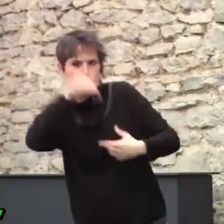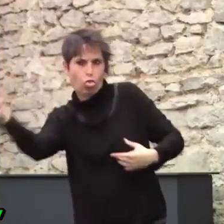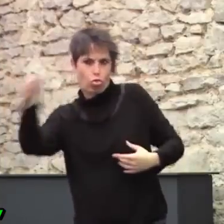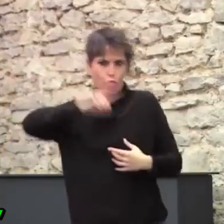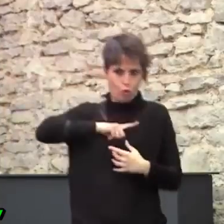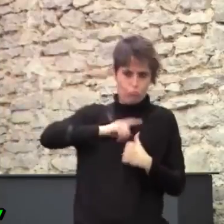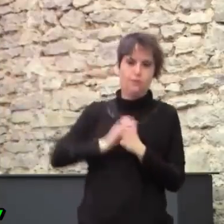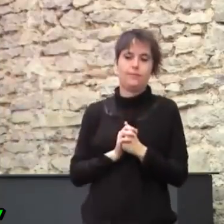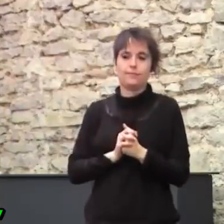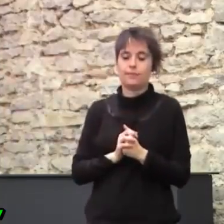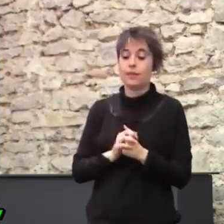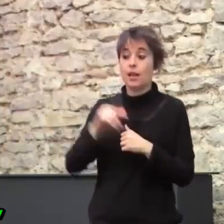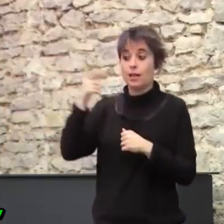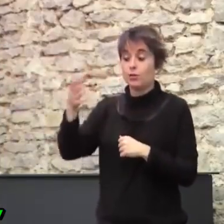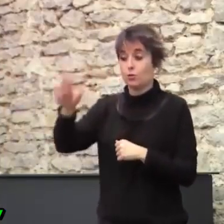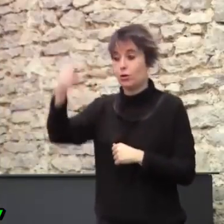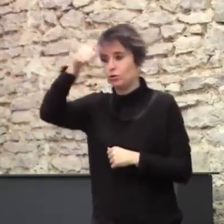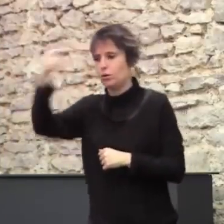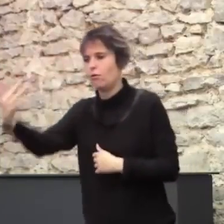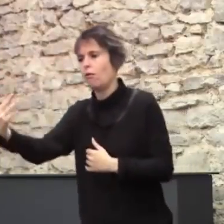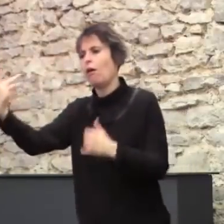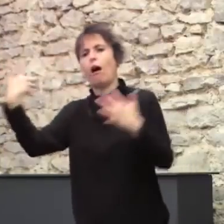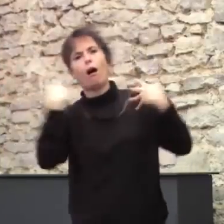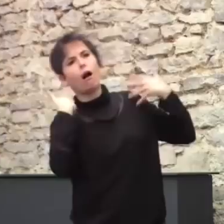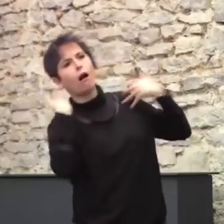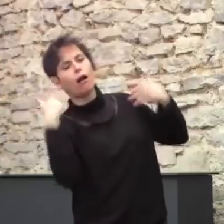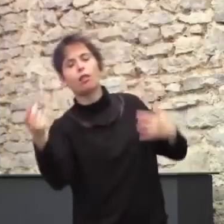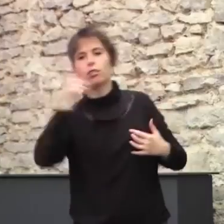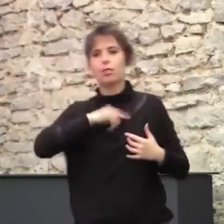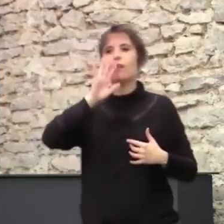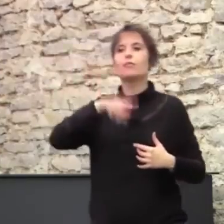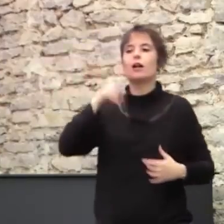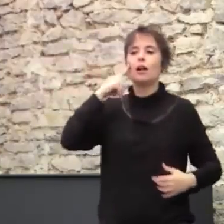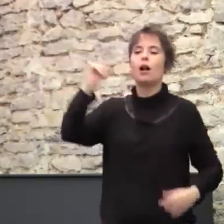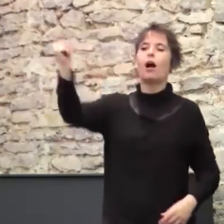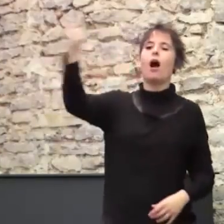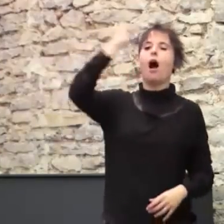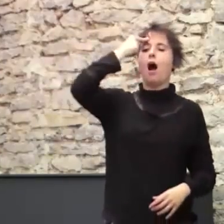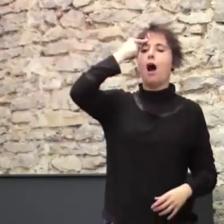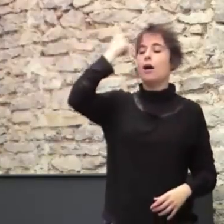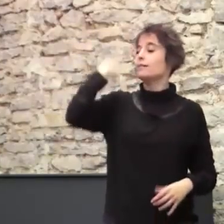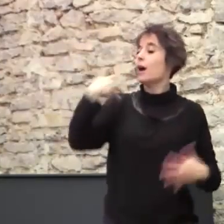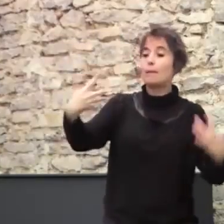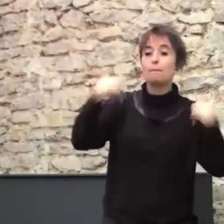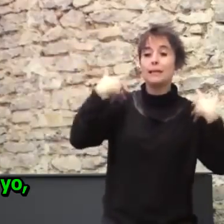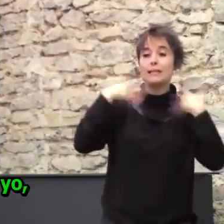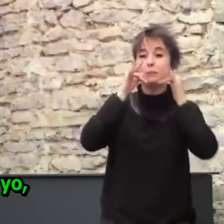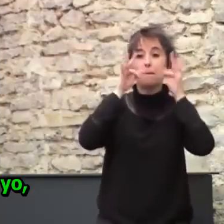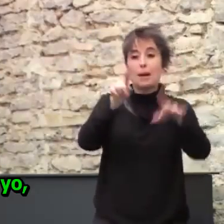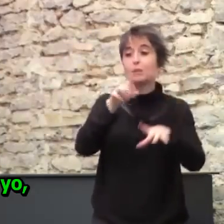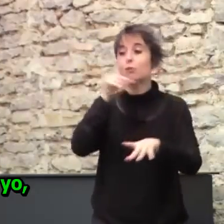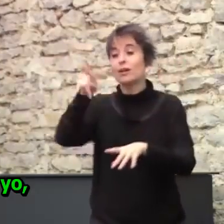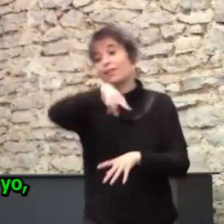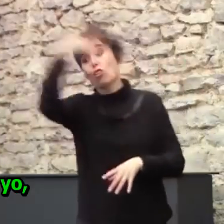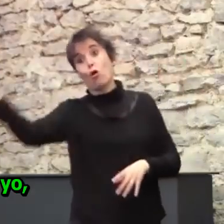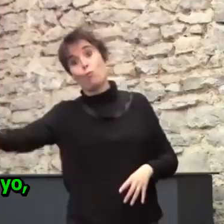entonces, cuando te dan tu misma medicina, pues alucinas, ¿no? O sea, es decir, yo ya no pude hacerme la víctima nunca más, porque si el otro es más